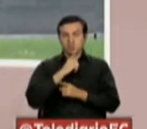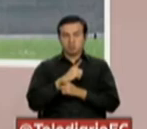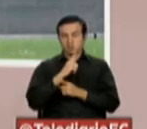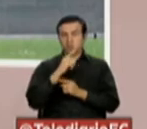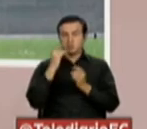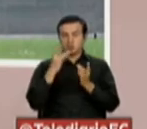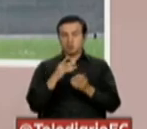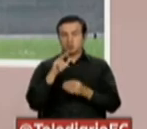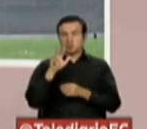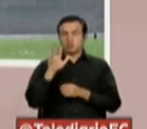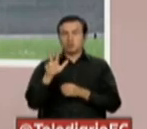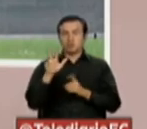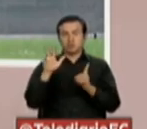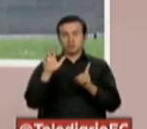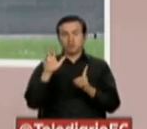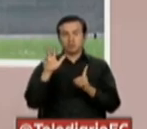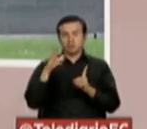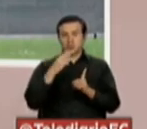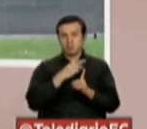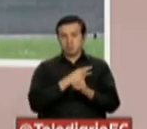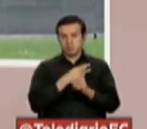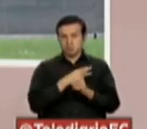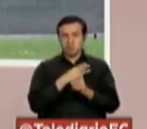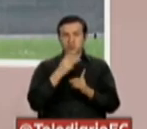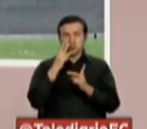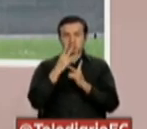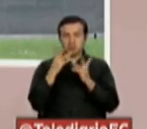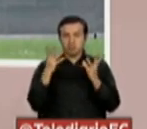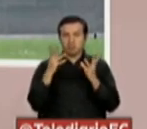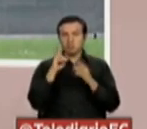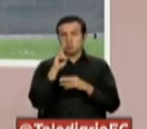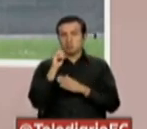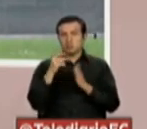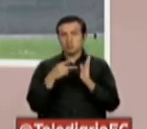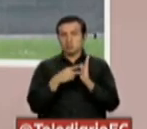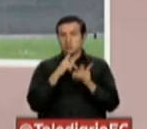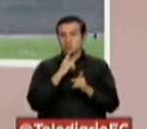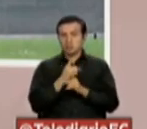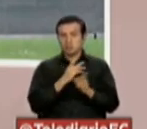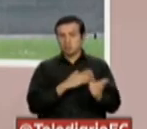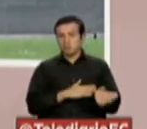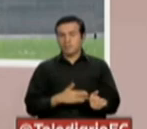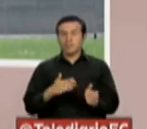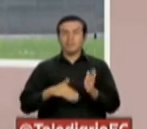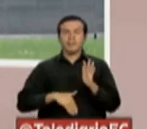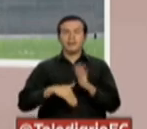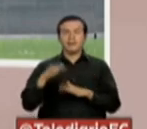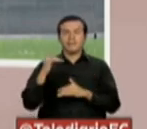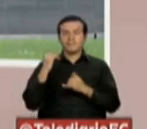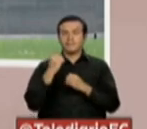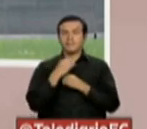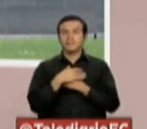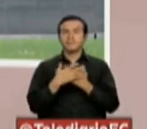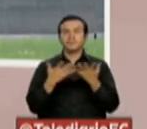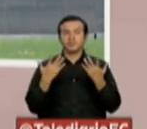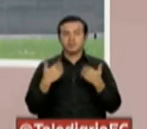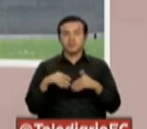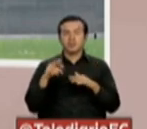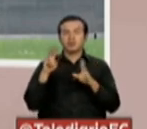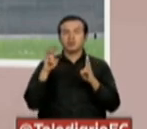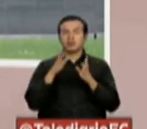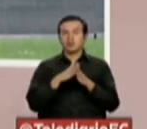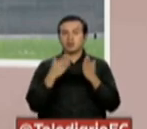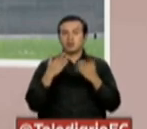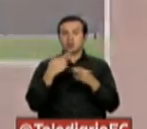Barcelona, venció ayer 3-1 a Emelec en el Monumental y sumó 20 puntos. Además, este día les presentamos la revista de